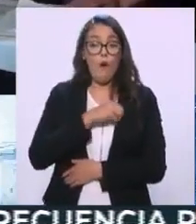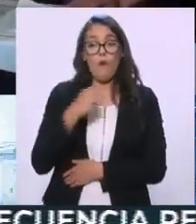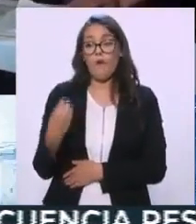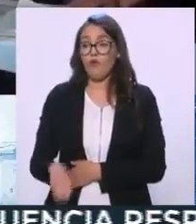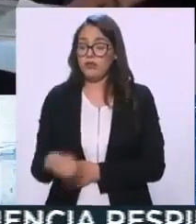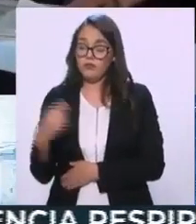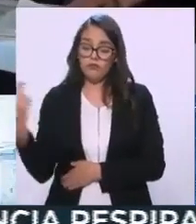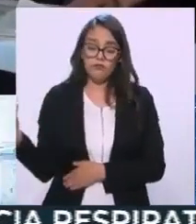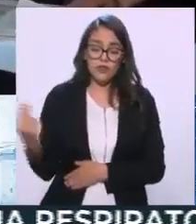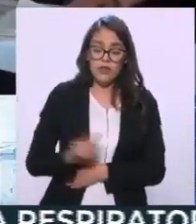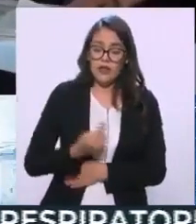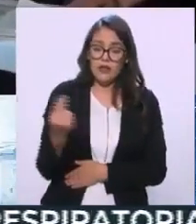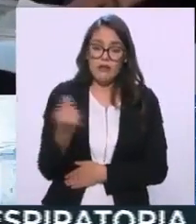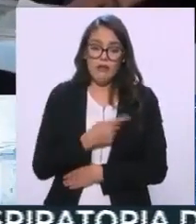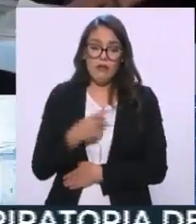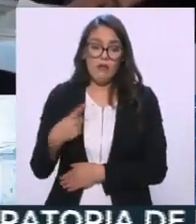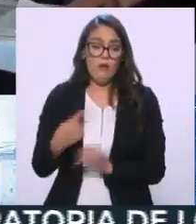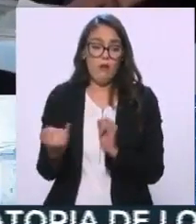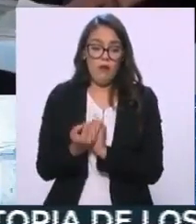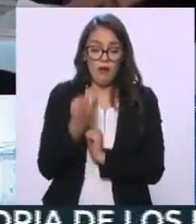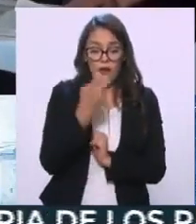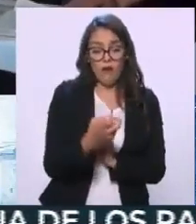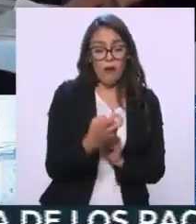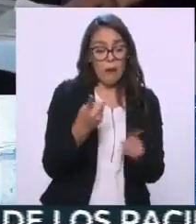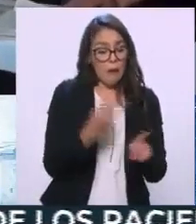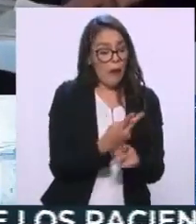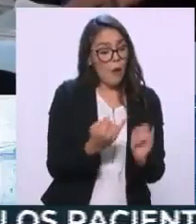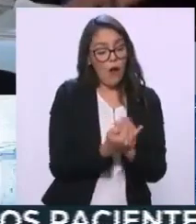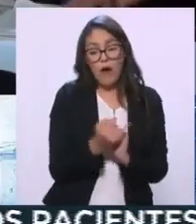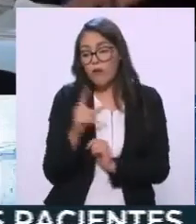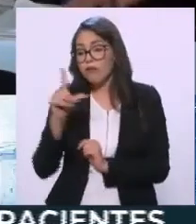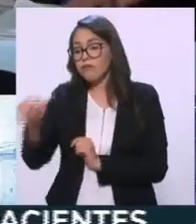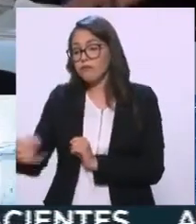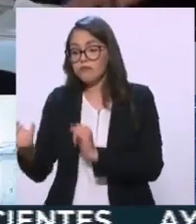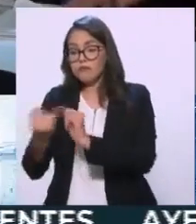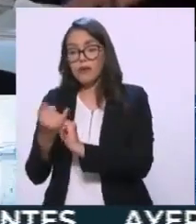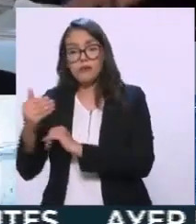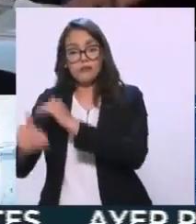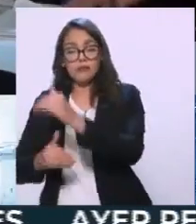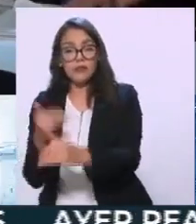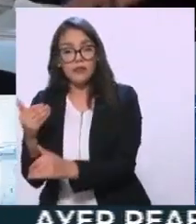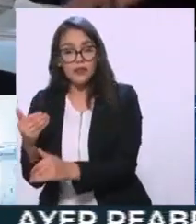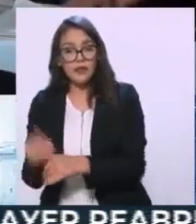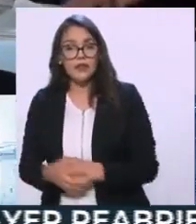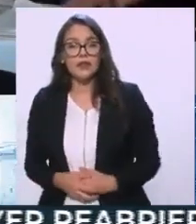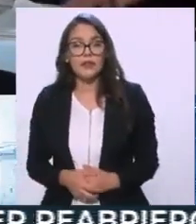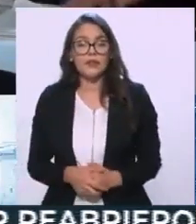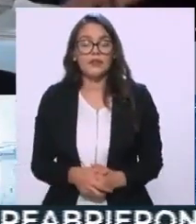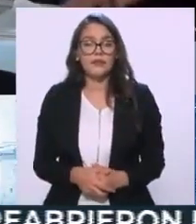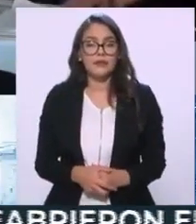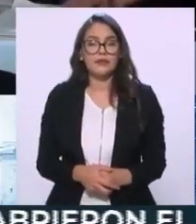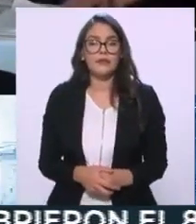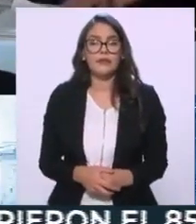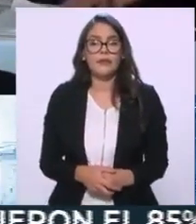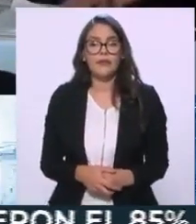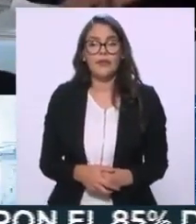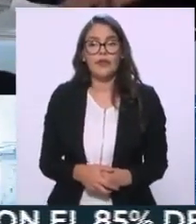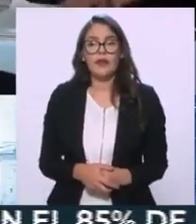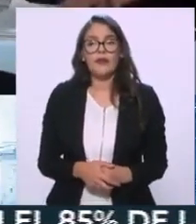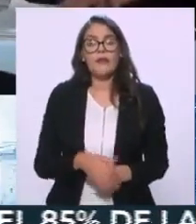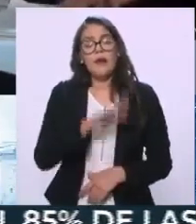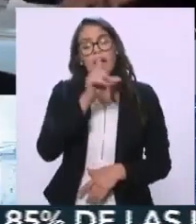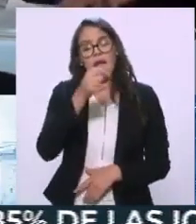nos conduzca a un momento posterior. Ese final del capitalismo, del neoliberalismo, como lo quieran ustedes